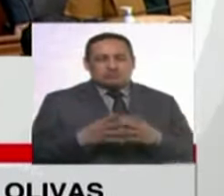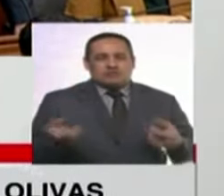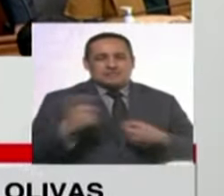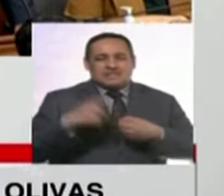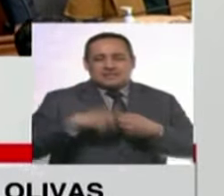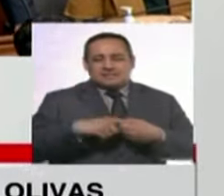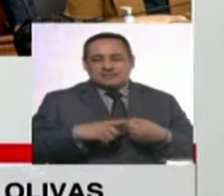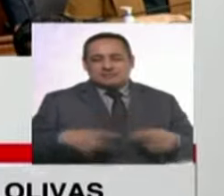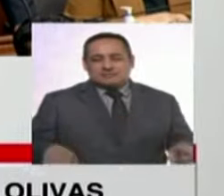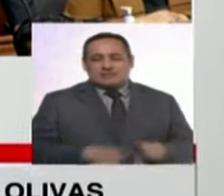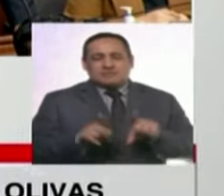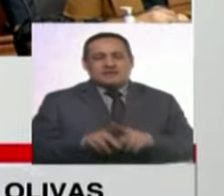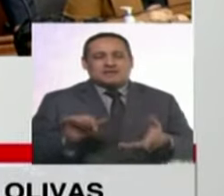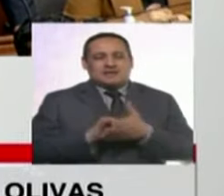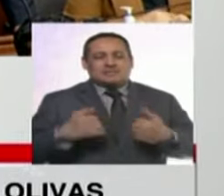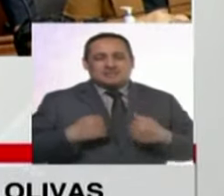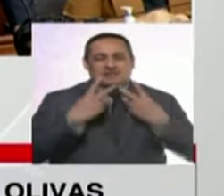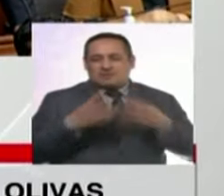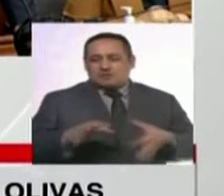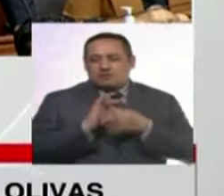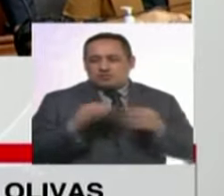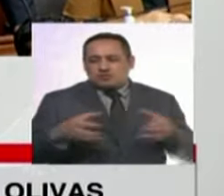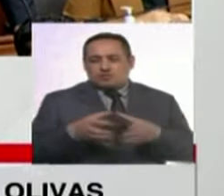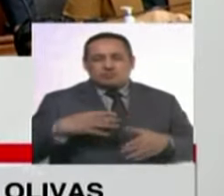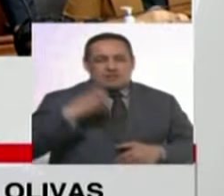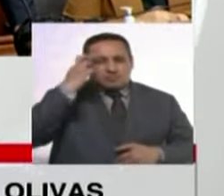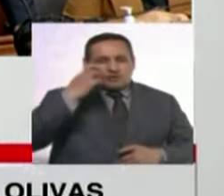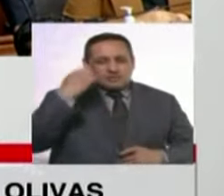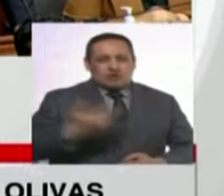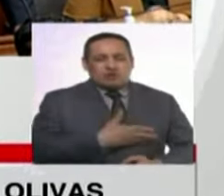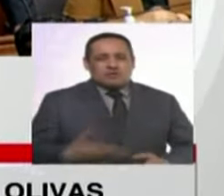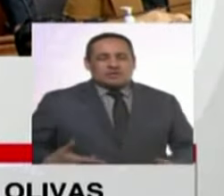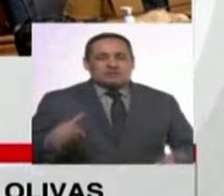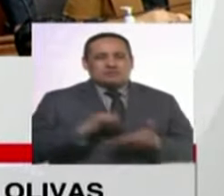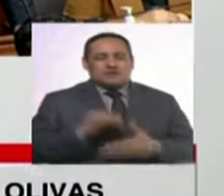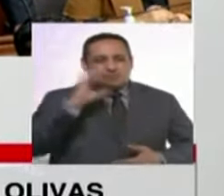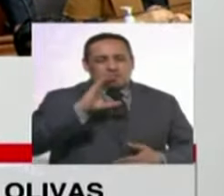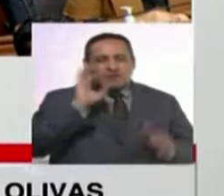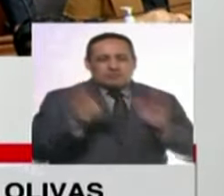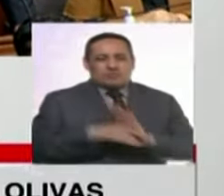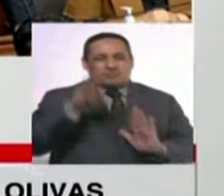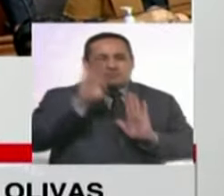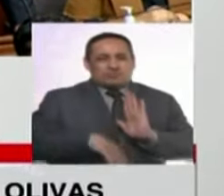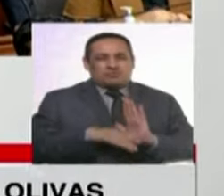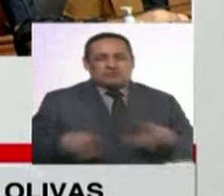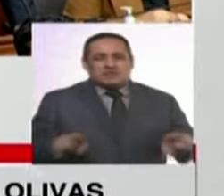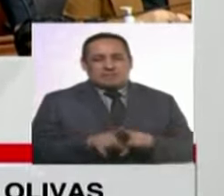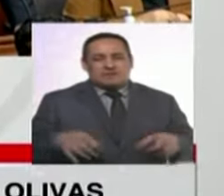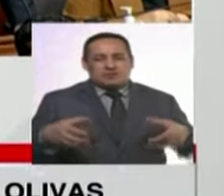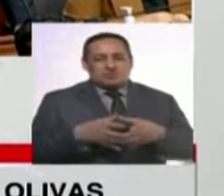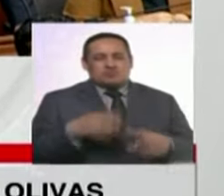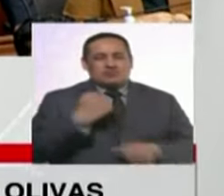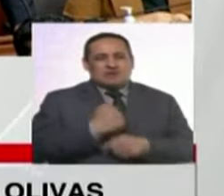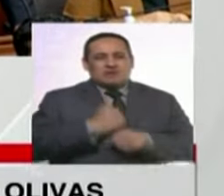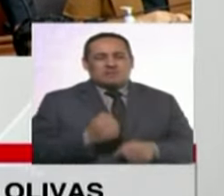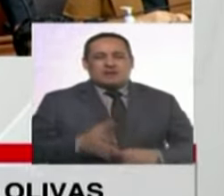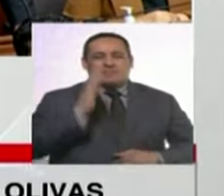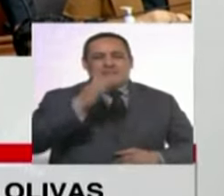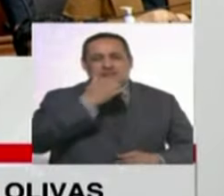integrantes sea cómplice de una política de gobierno que busca degradar la institución para